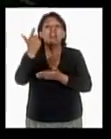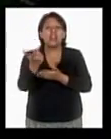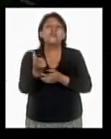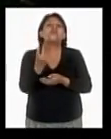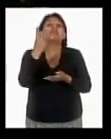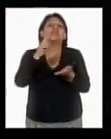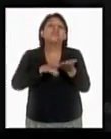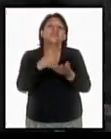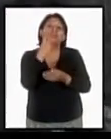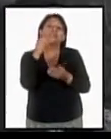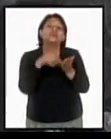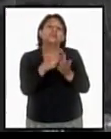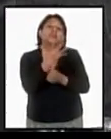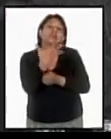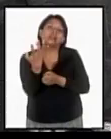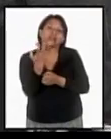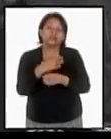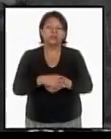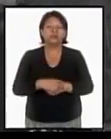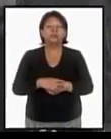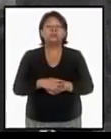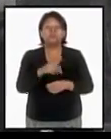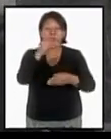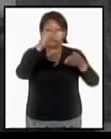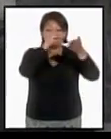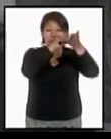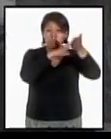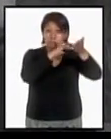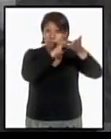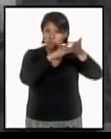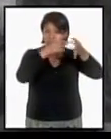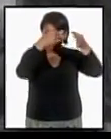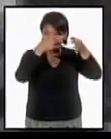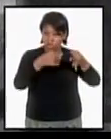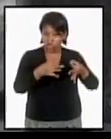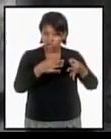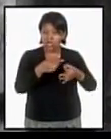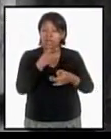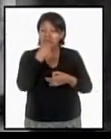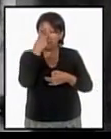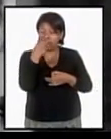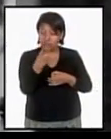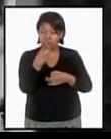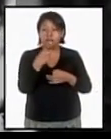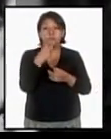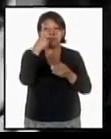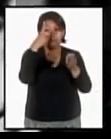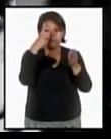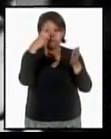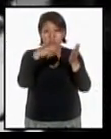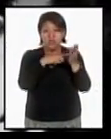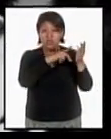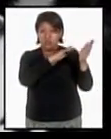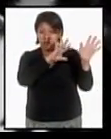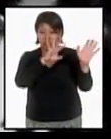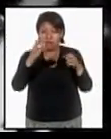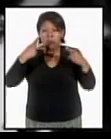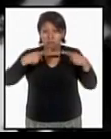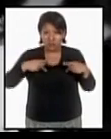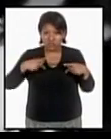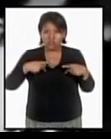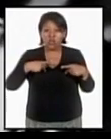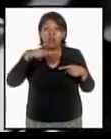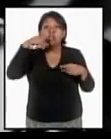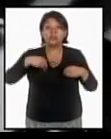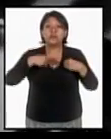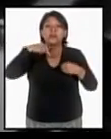2.500 pesos. De acuerdo a datos oficiales, 1.500 personas viven en nuestro país bajo el estatus